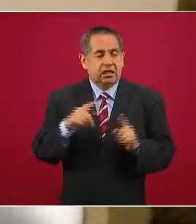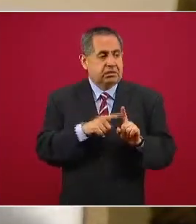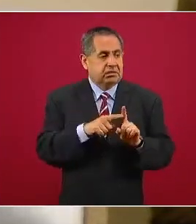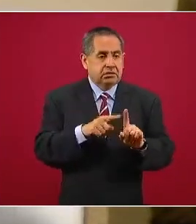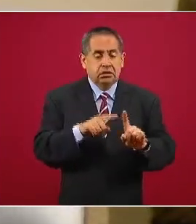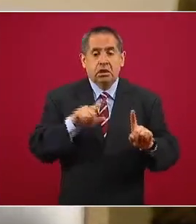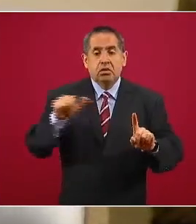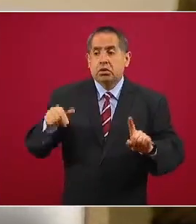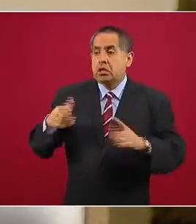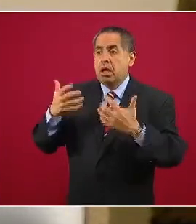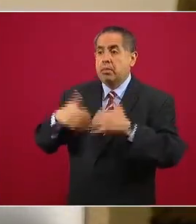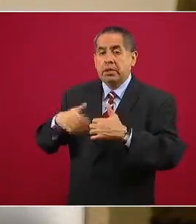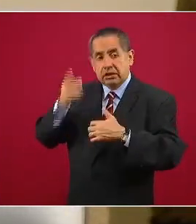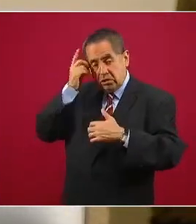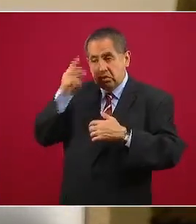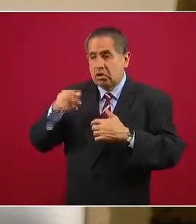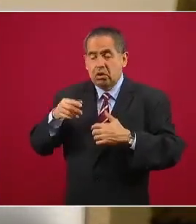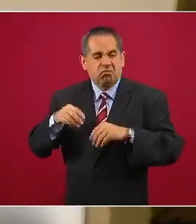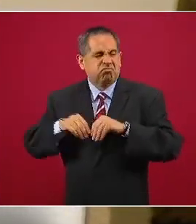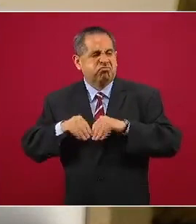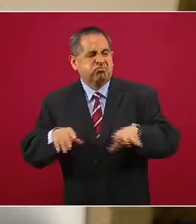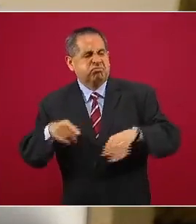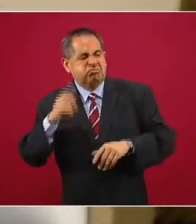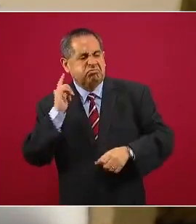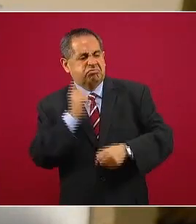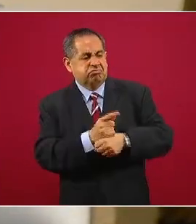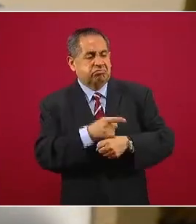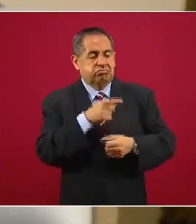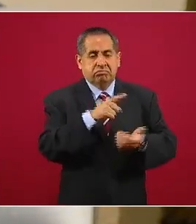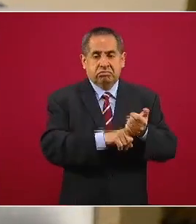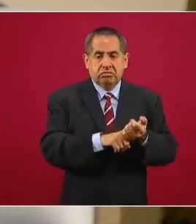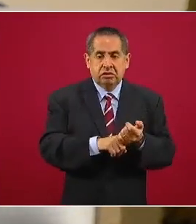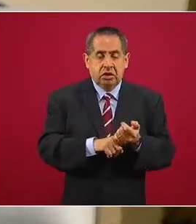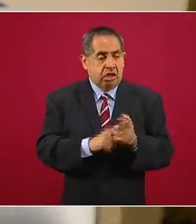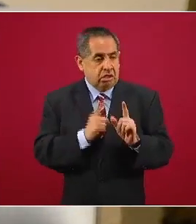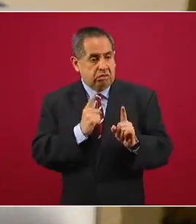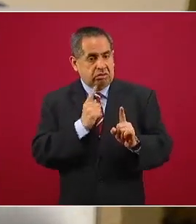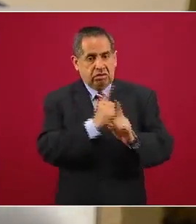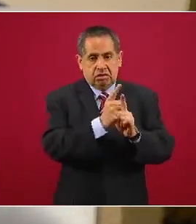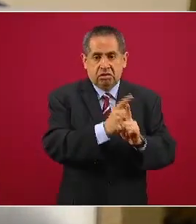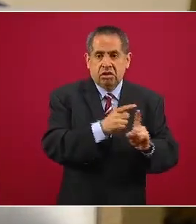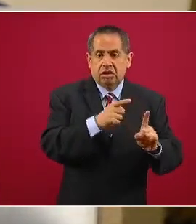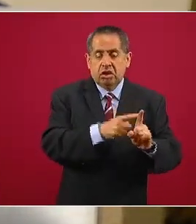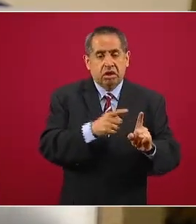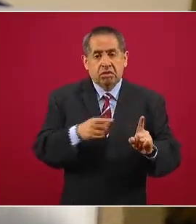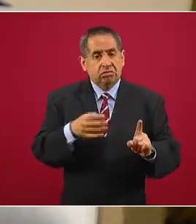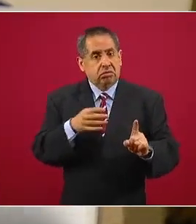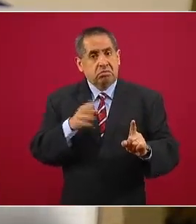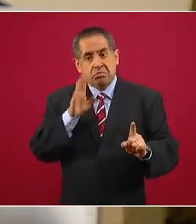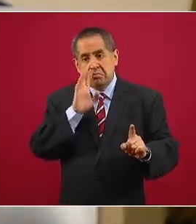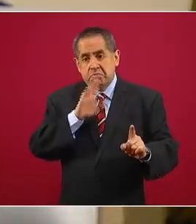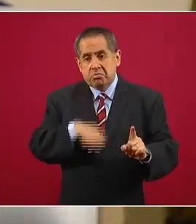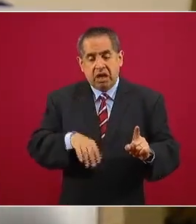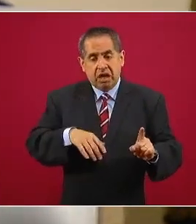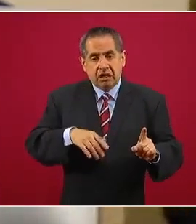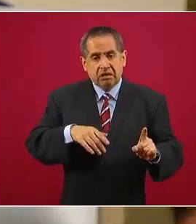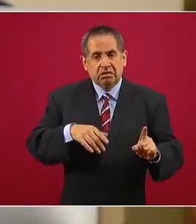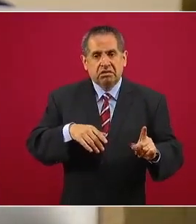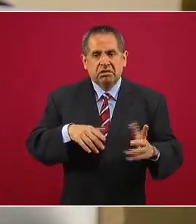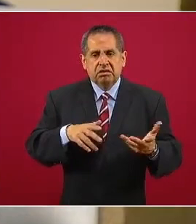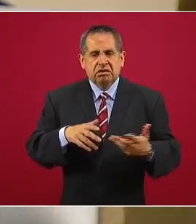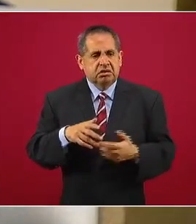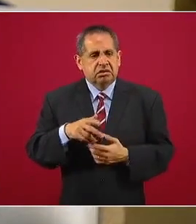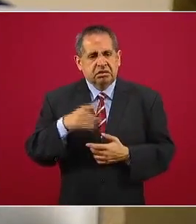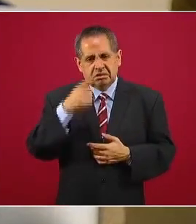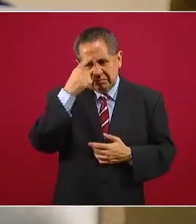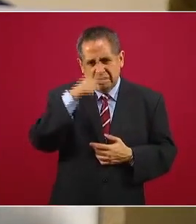quien días después difundió un video en donde amenaza de forma alarmante y grosera su pretensión de